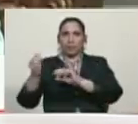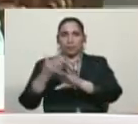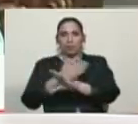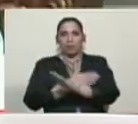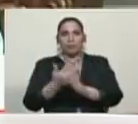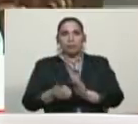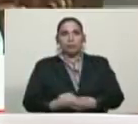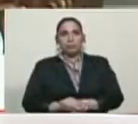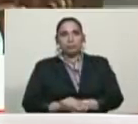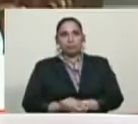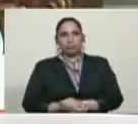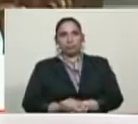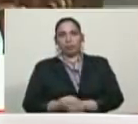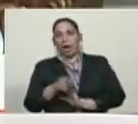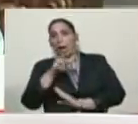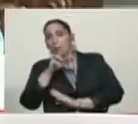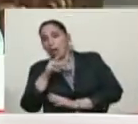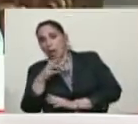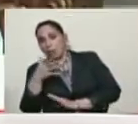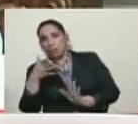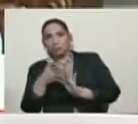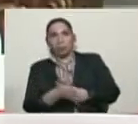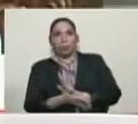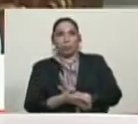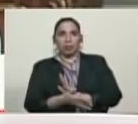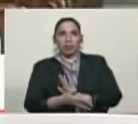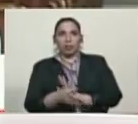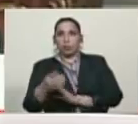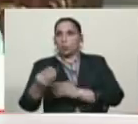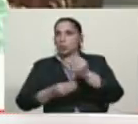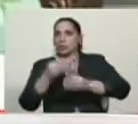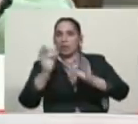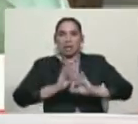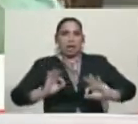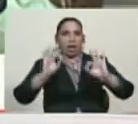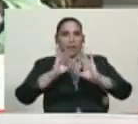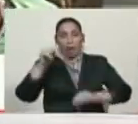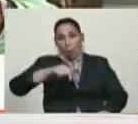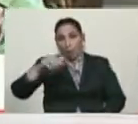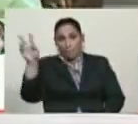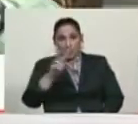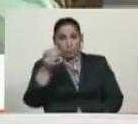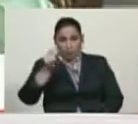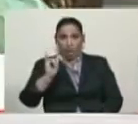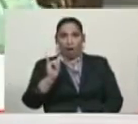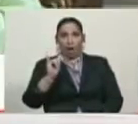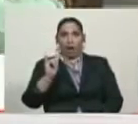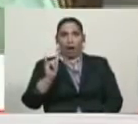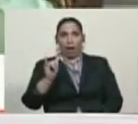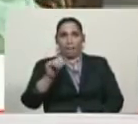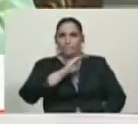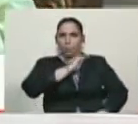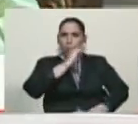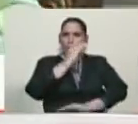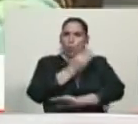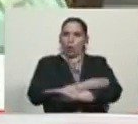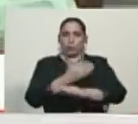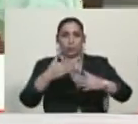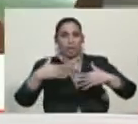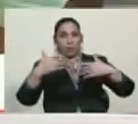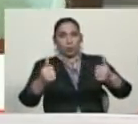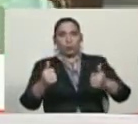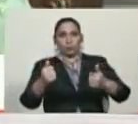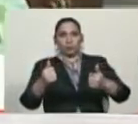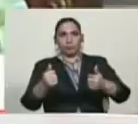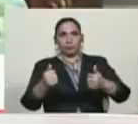agotadas y hablaban pero no se hacía nada hoy en venezuela existe una poderosa salud